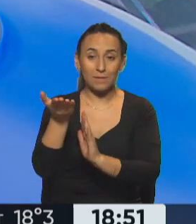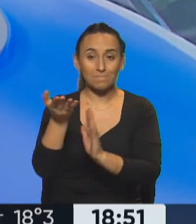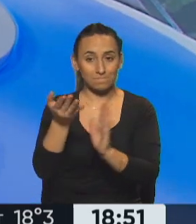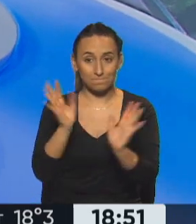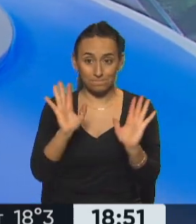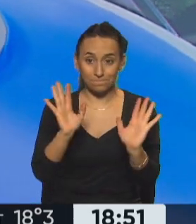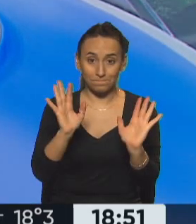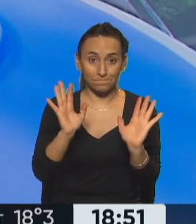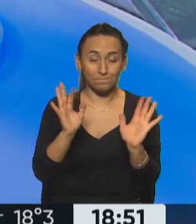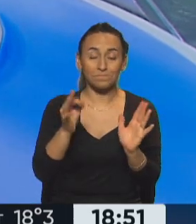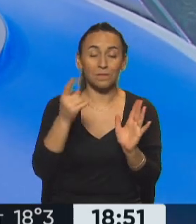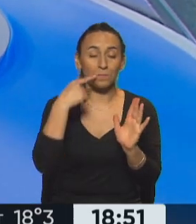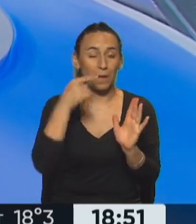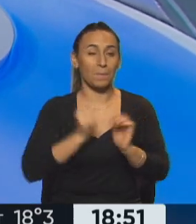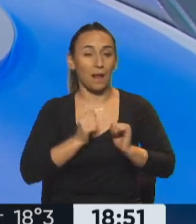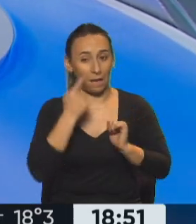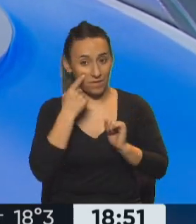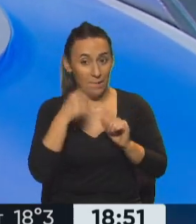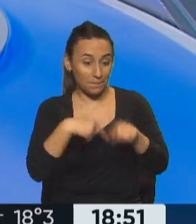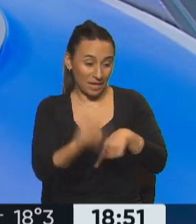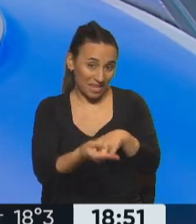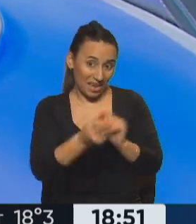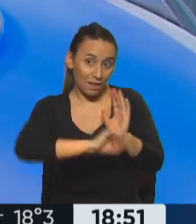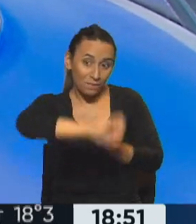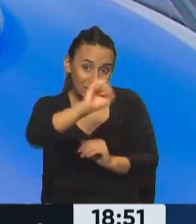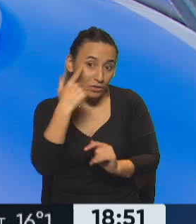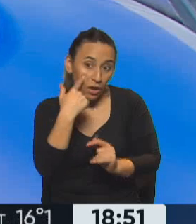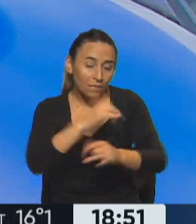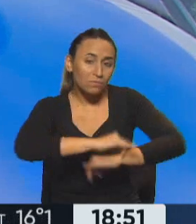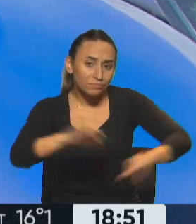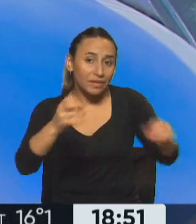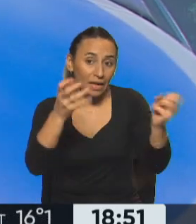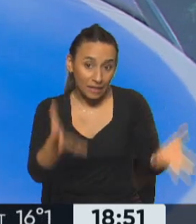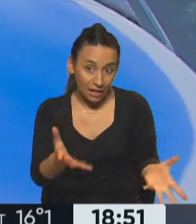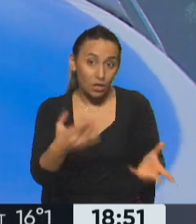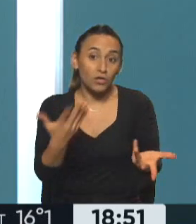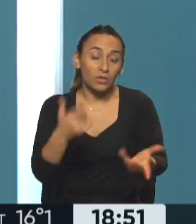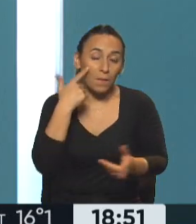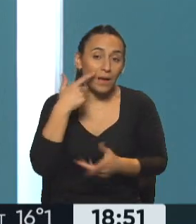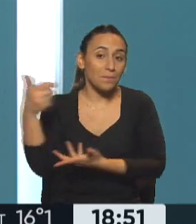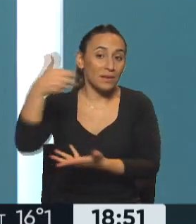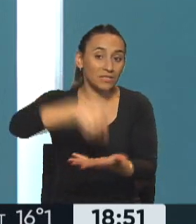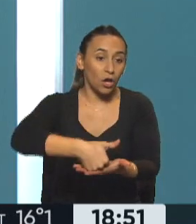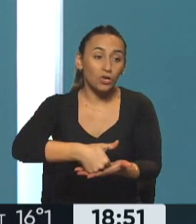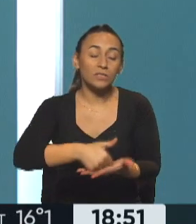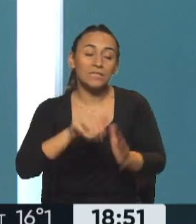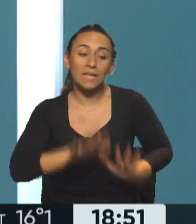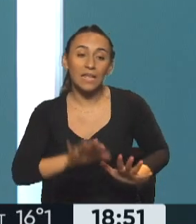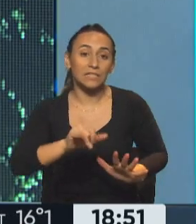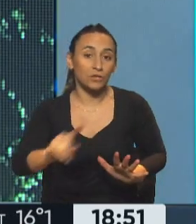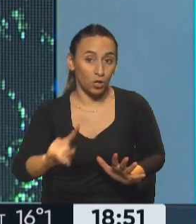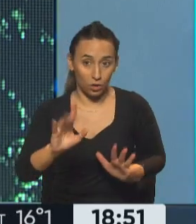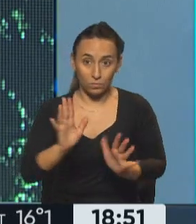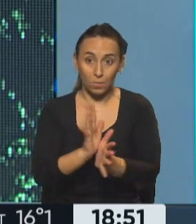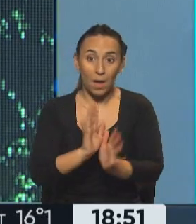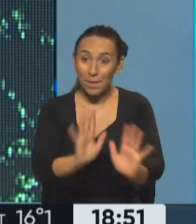mañana, luego que se conozca el dato de inflación, justamente para que los inversores que hoy están se quedan. Le digan, te actualizamos la tasa de interés, quédate, no desarmes